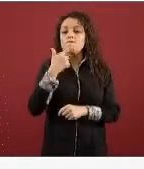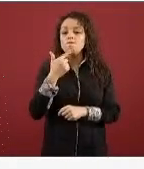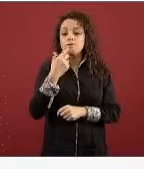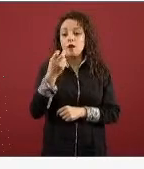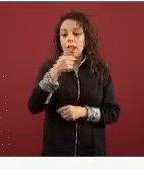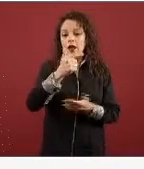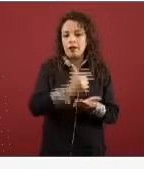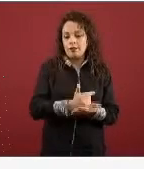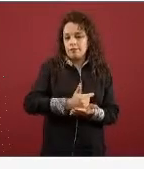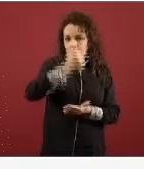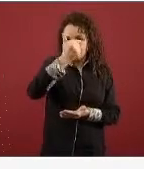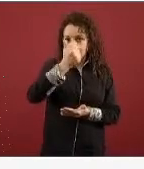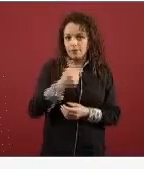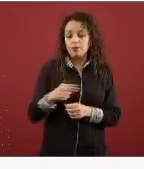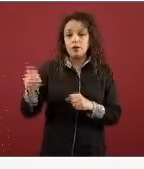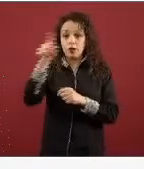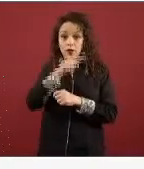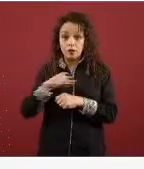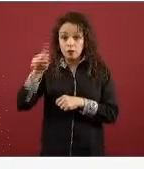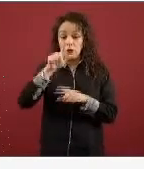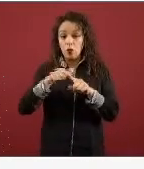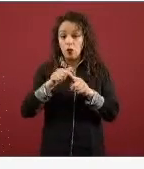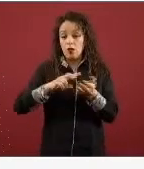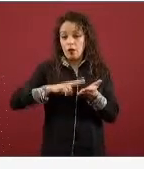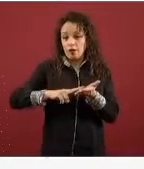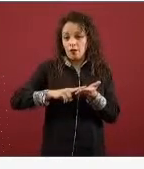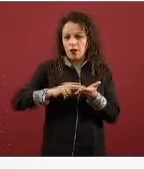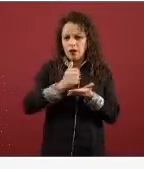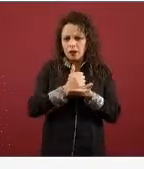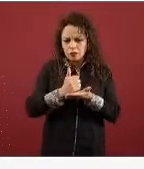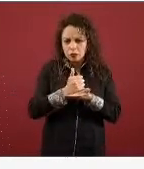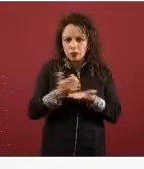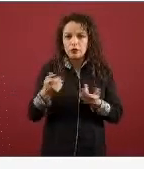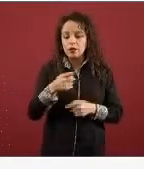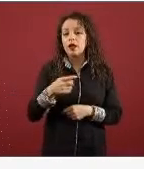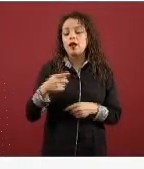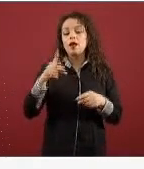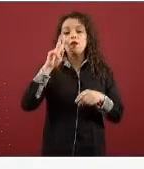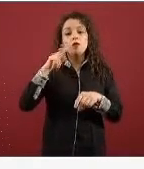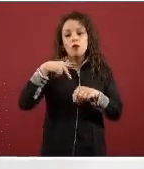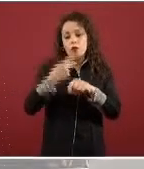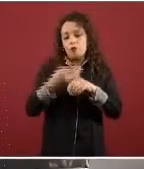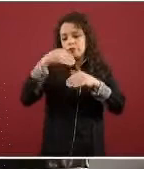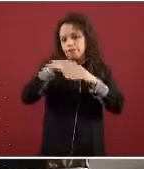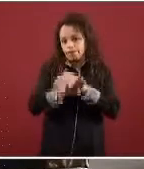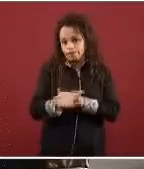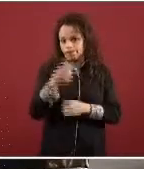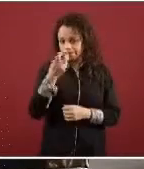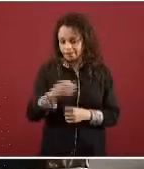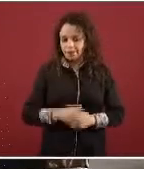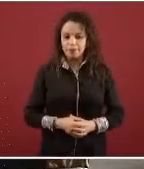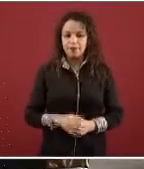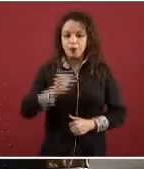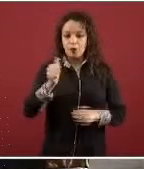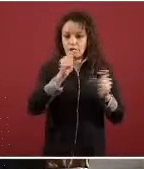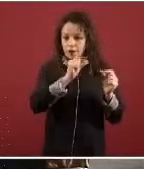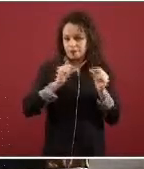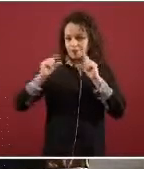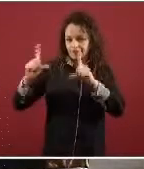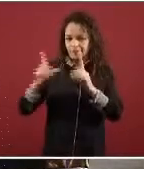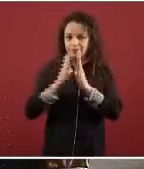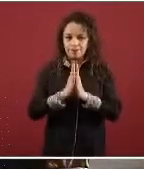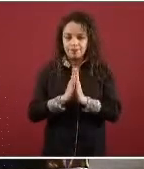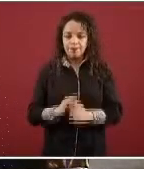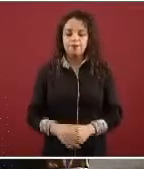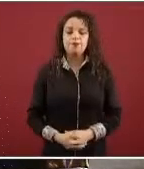crítico, y por el círculo azul, el alojamiento voluntario. La que sigue, por favor. También sumamos